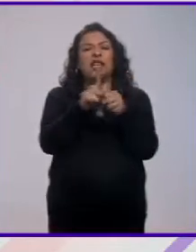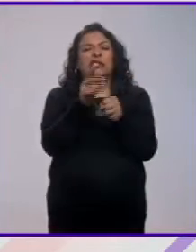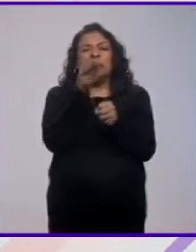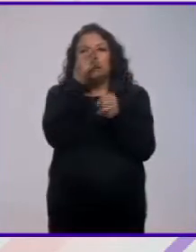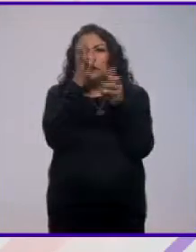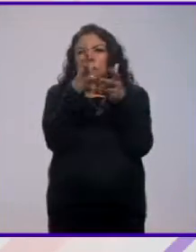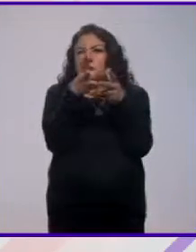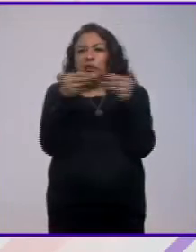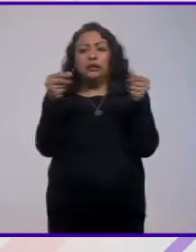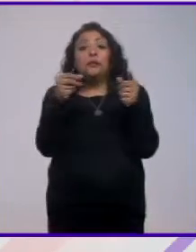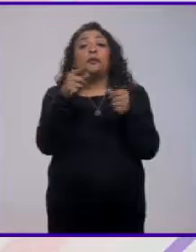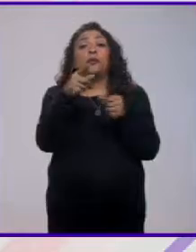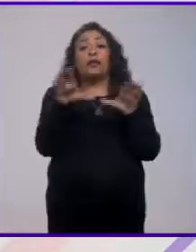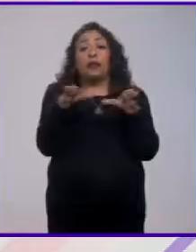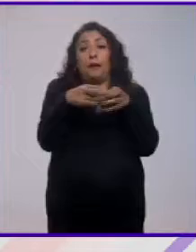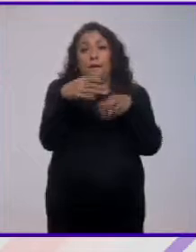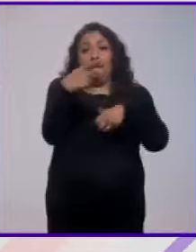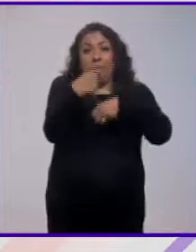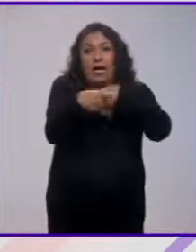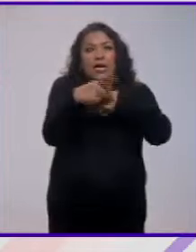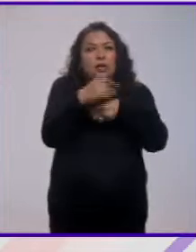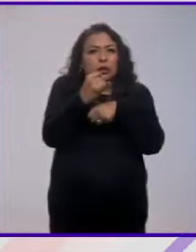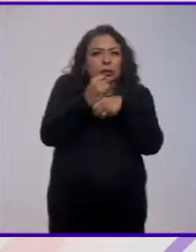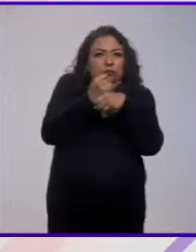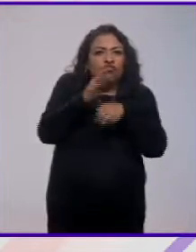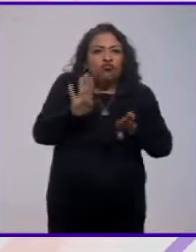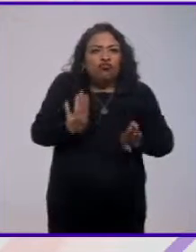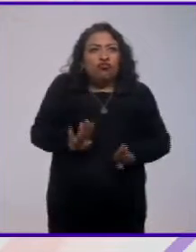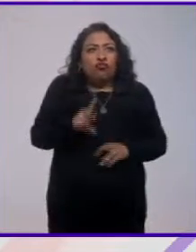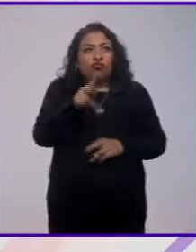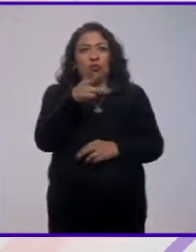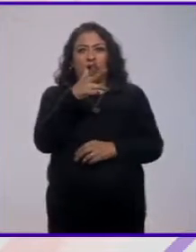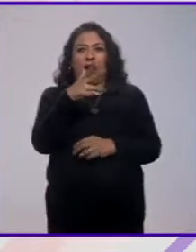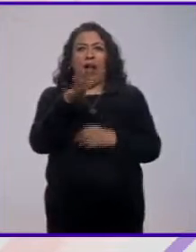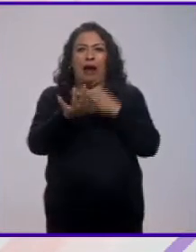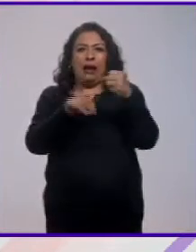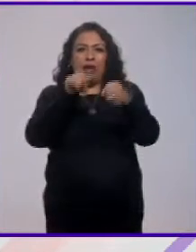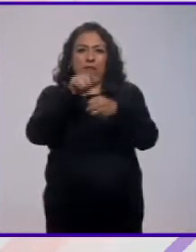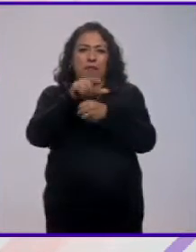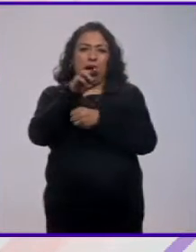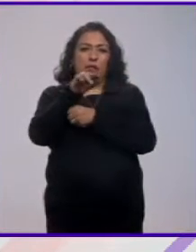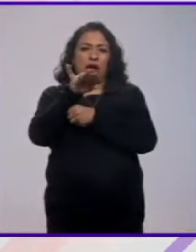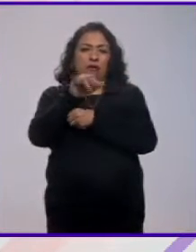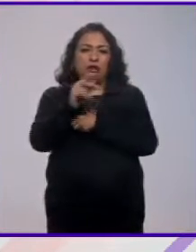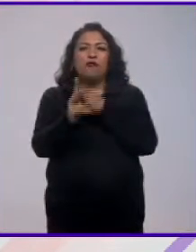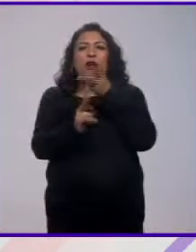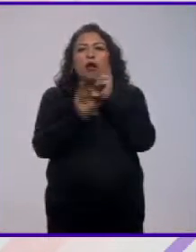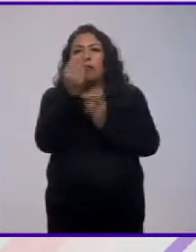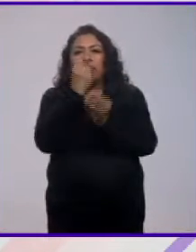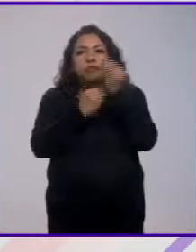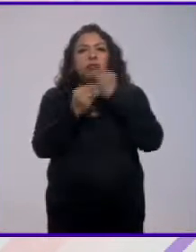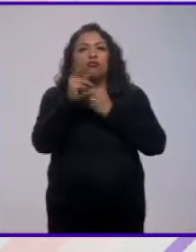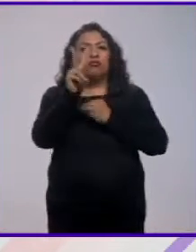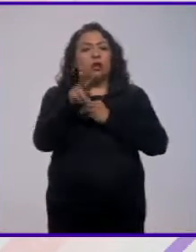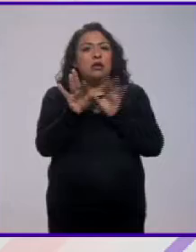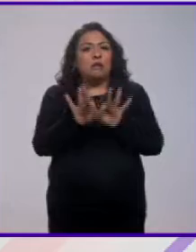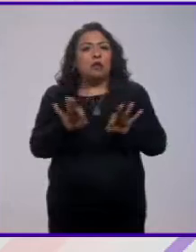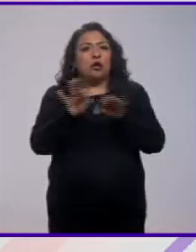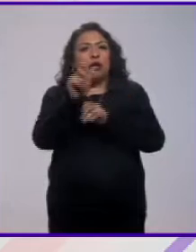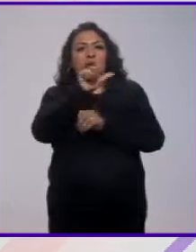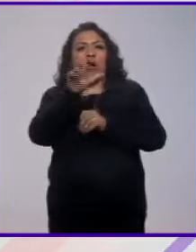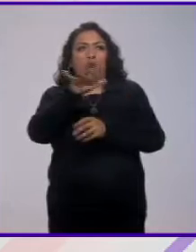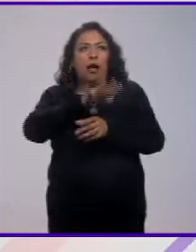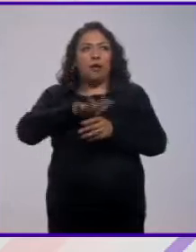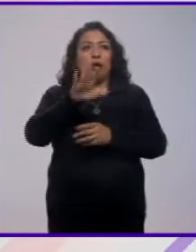extinción. En nuestra sección En Peligro, estudiamos las cualidades que hacen de este mamífero herbívoro una especie clave en su hábitat. La